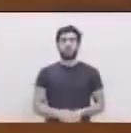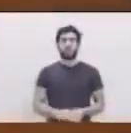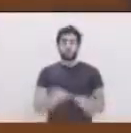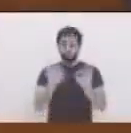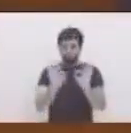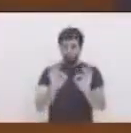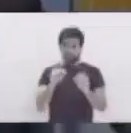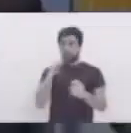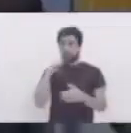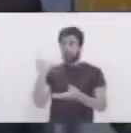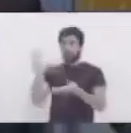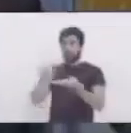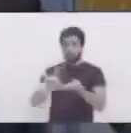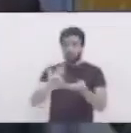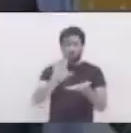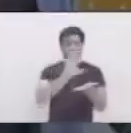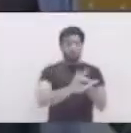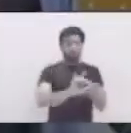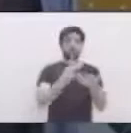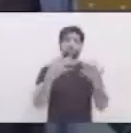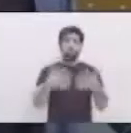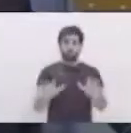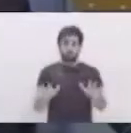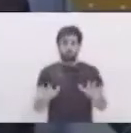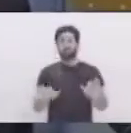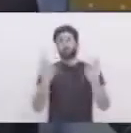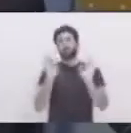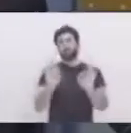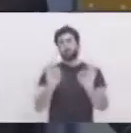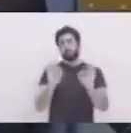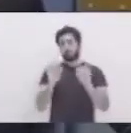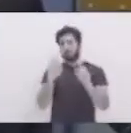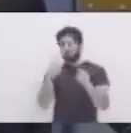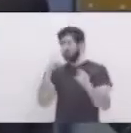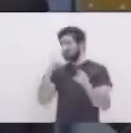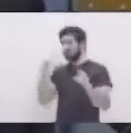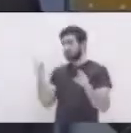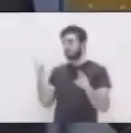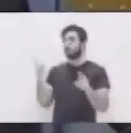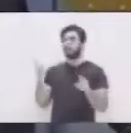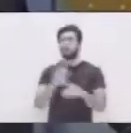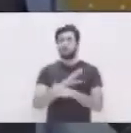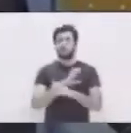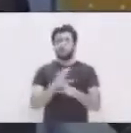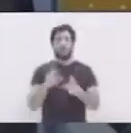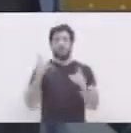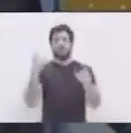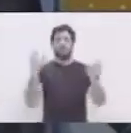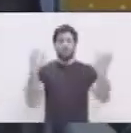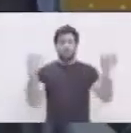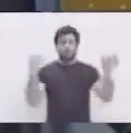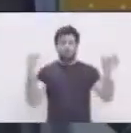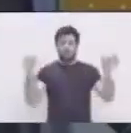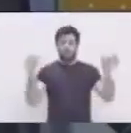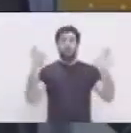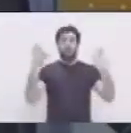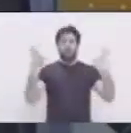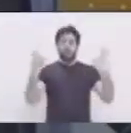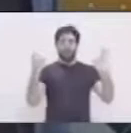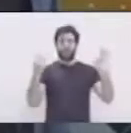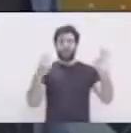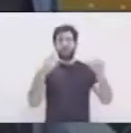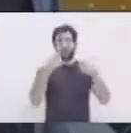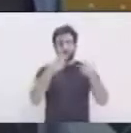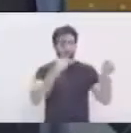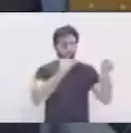Y una vez pegada, nos va a quedar algo así, ¿de acuerdo? Acá ya solo le hacemos dos agujeritos y le ponemos un